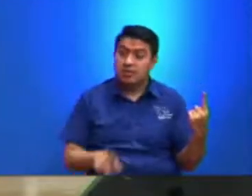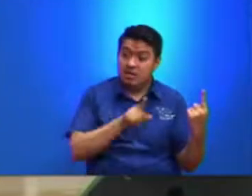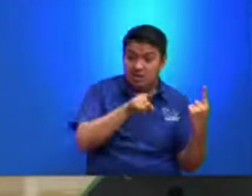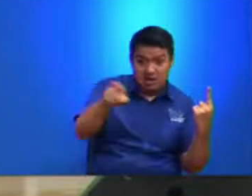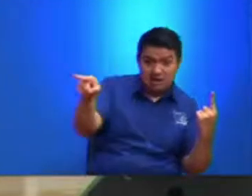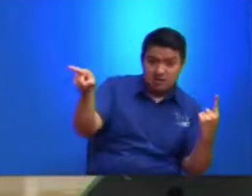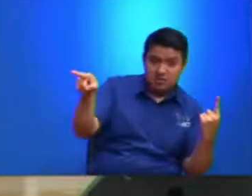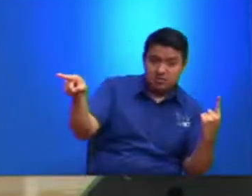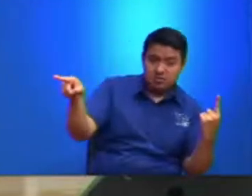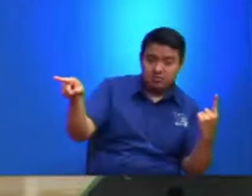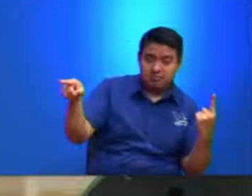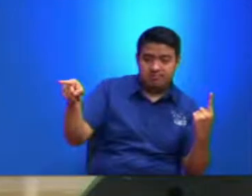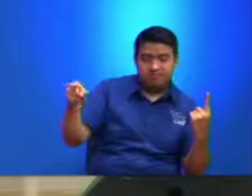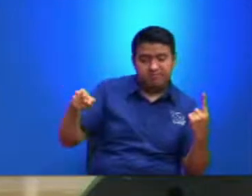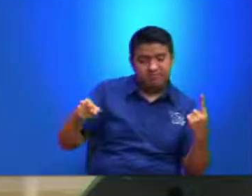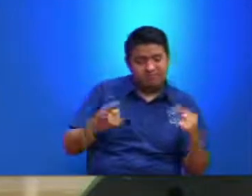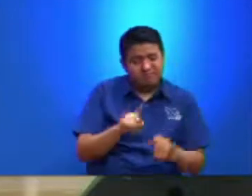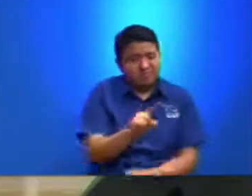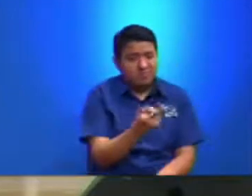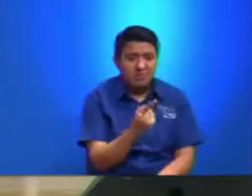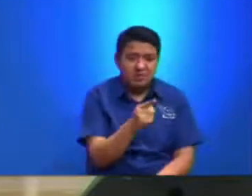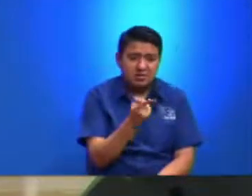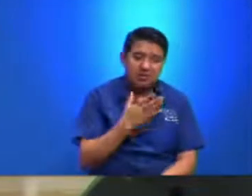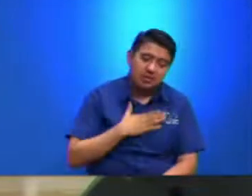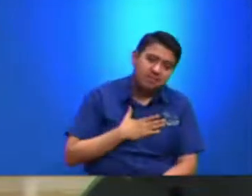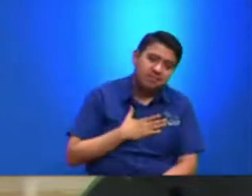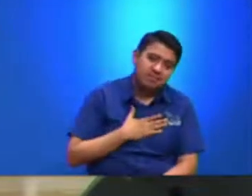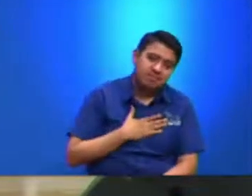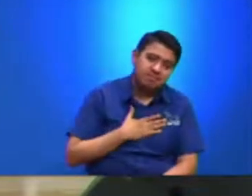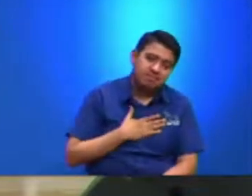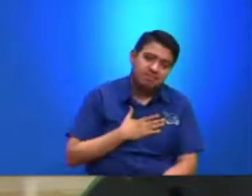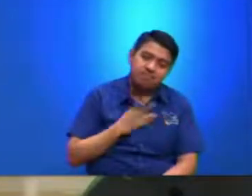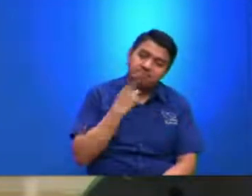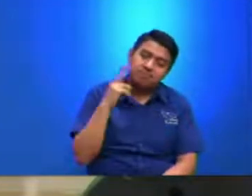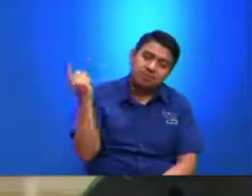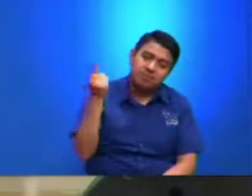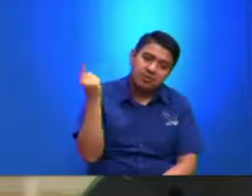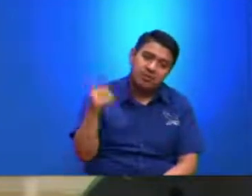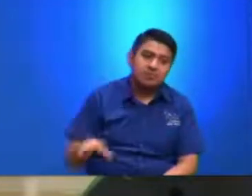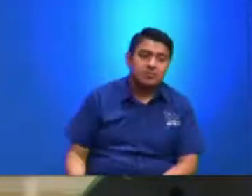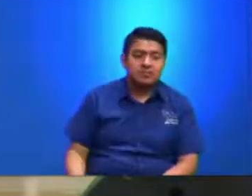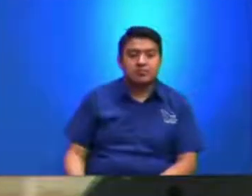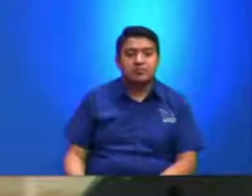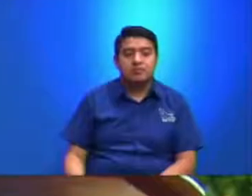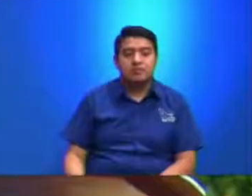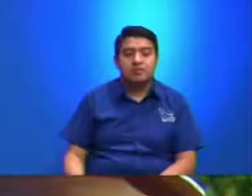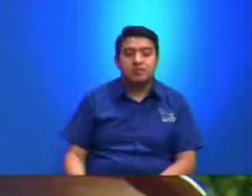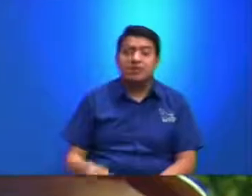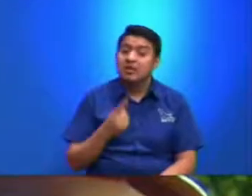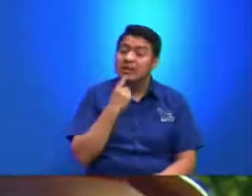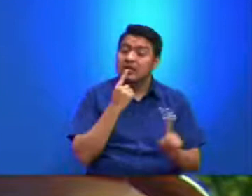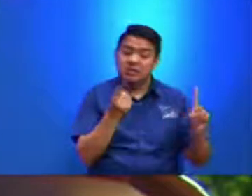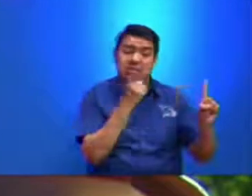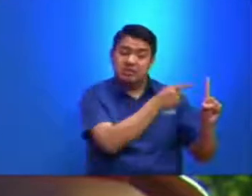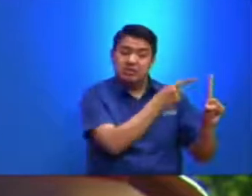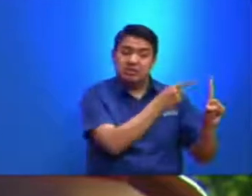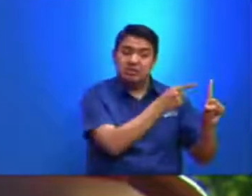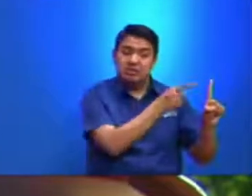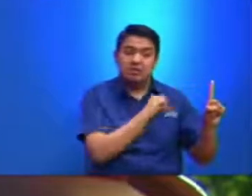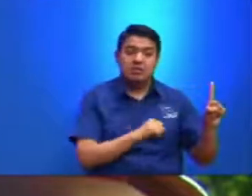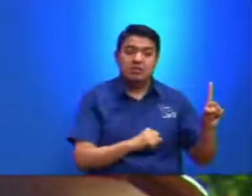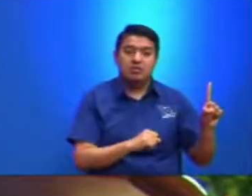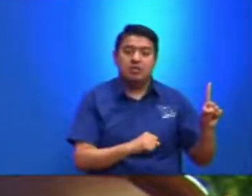molestando. ¿Quiénes? Unos hermanos. ¿Y por qué? Dicen que yo, solo eso de